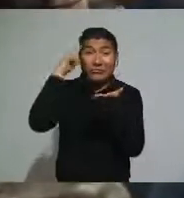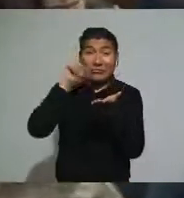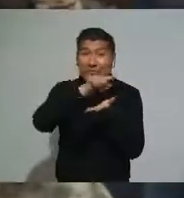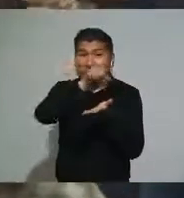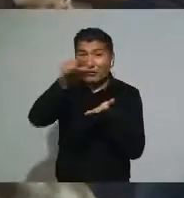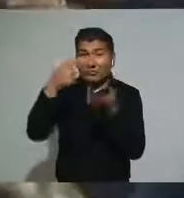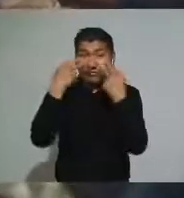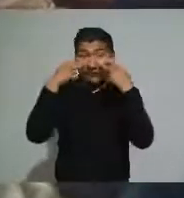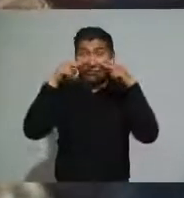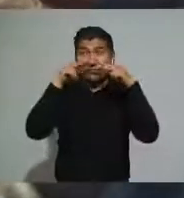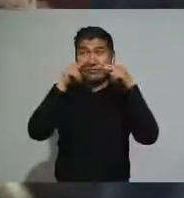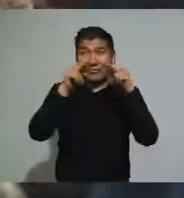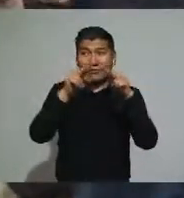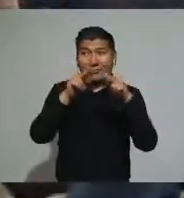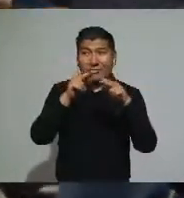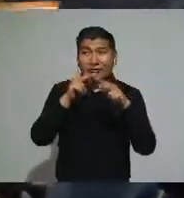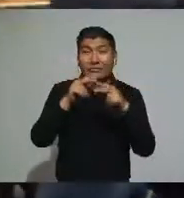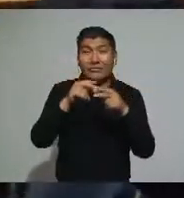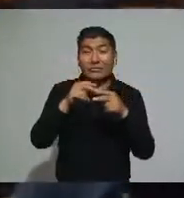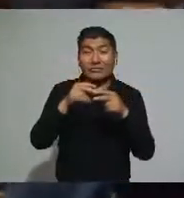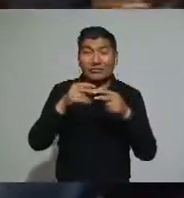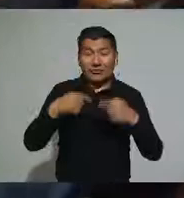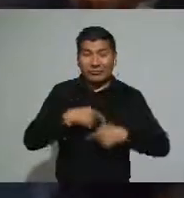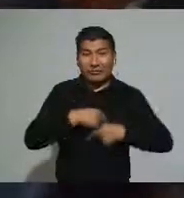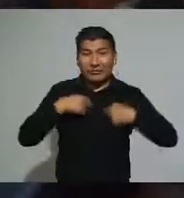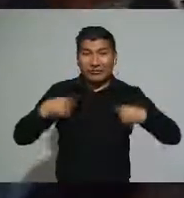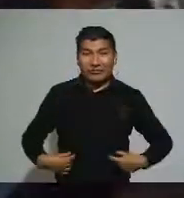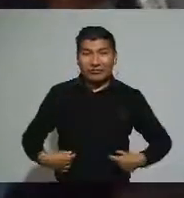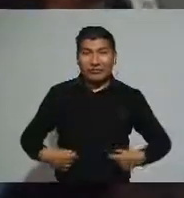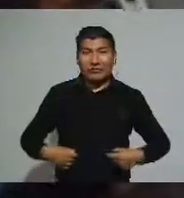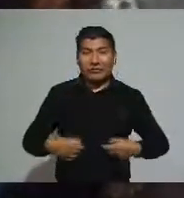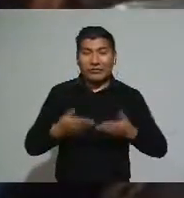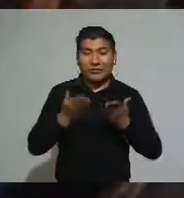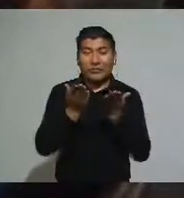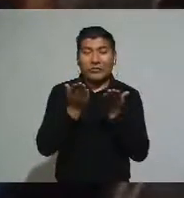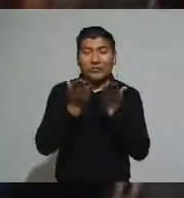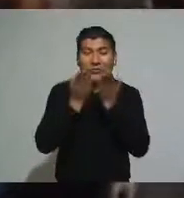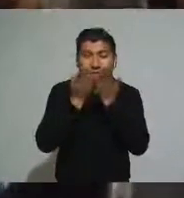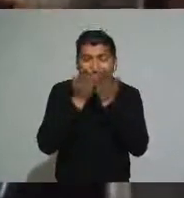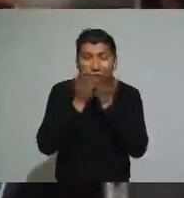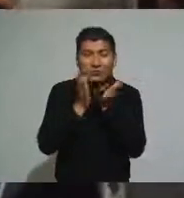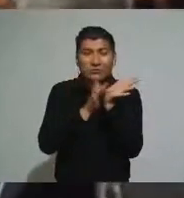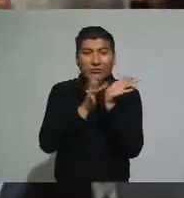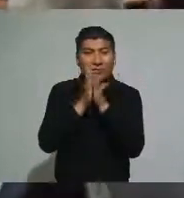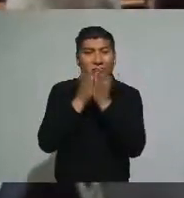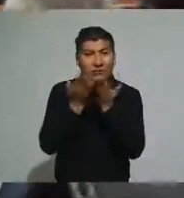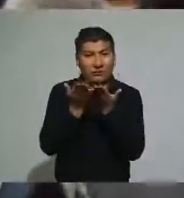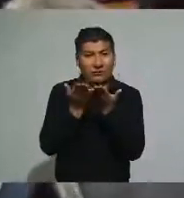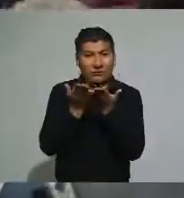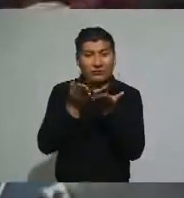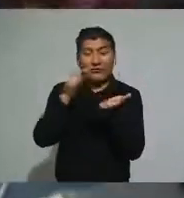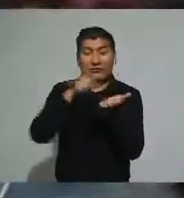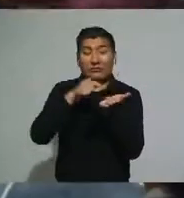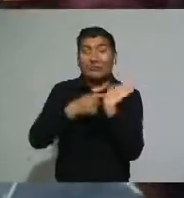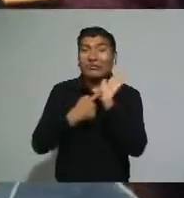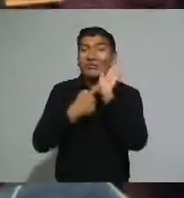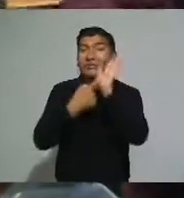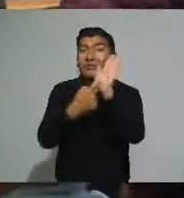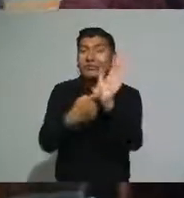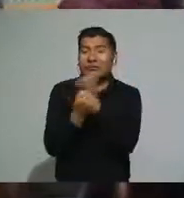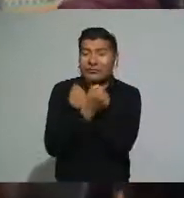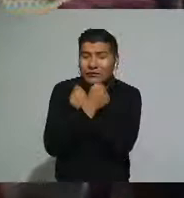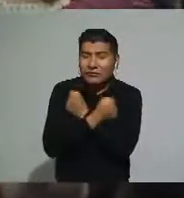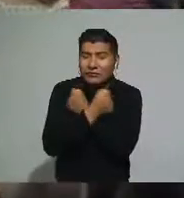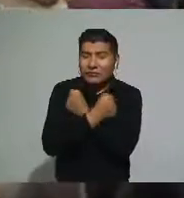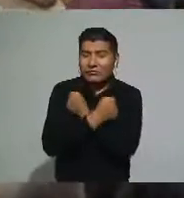veamos todos, el sacerdote besó la palabra de Dios. Porque está expresando el